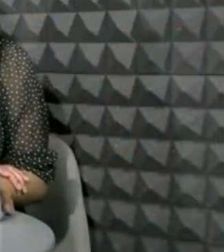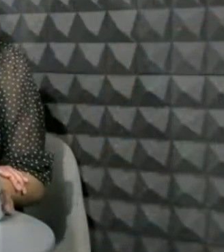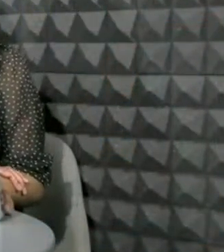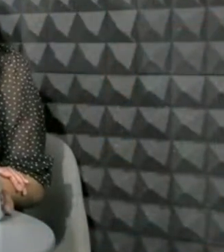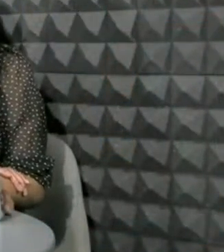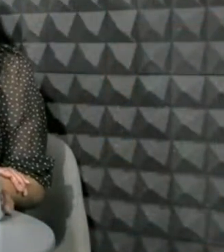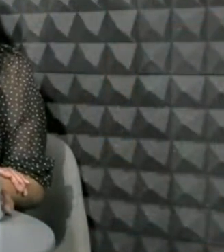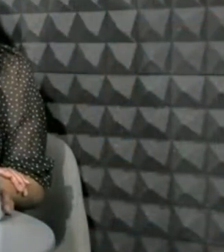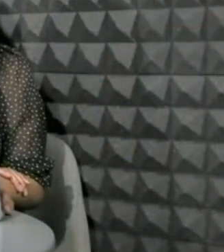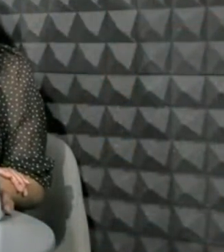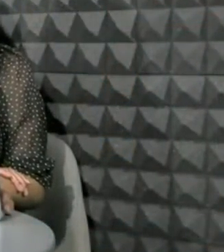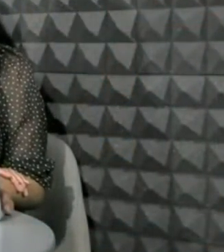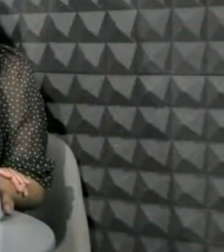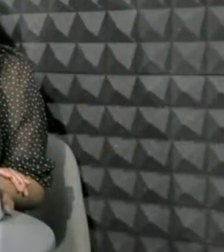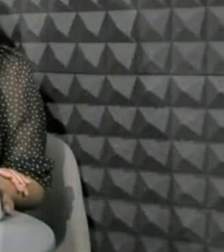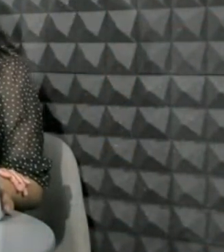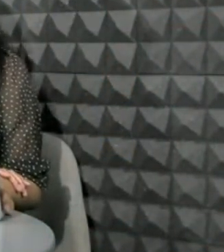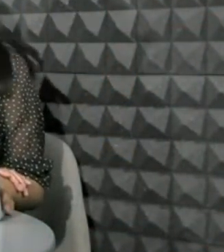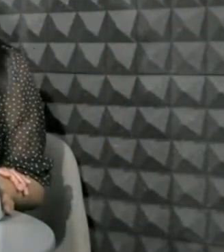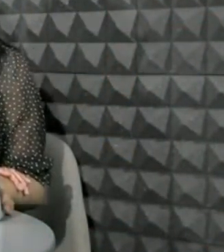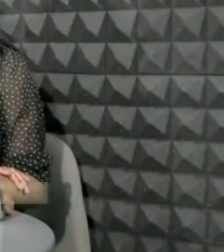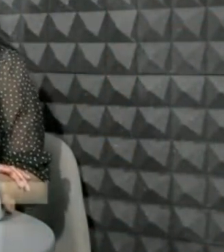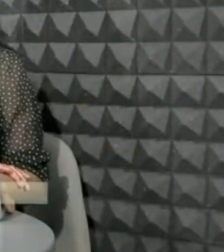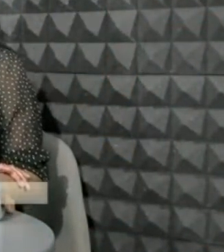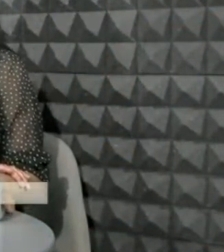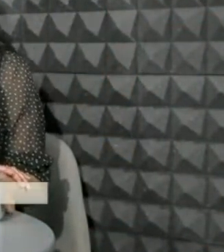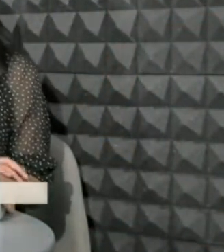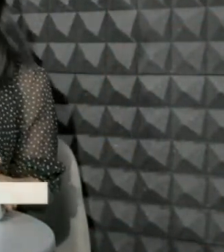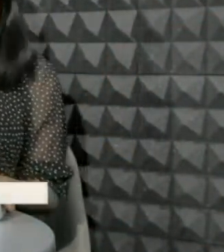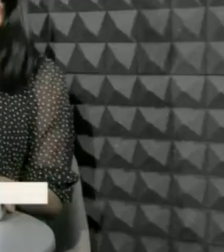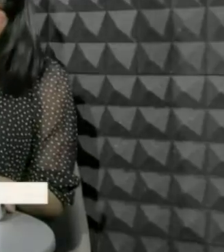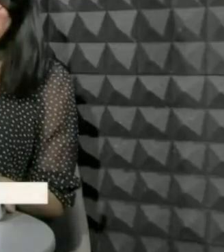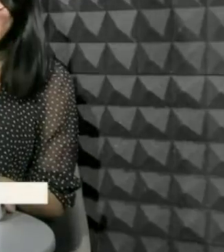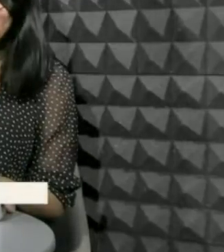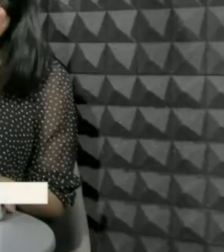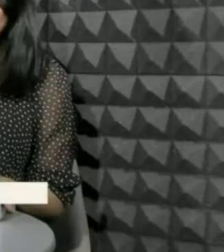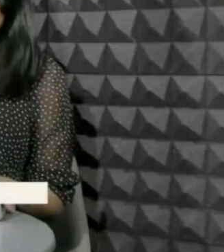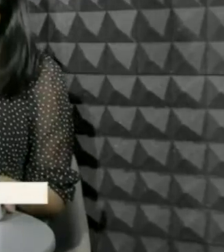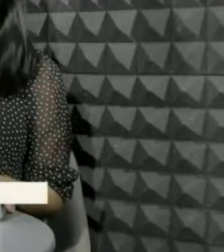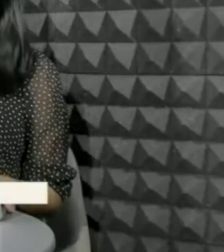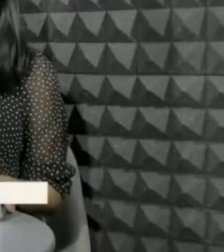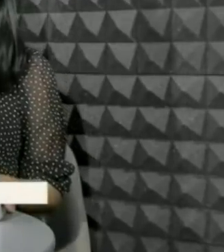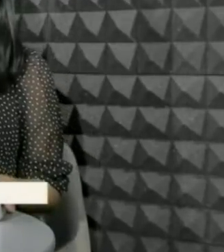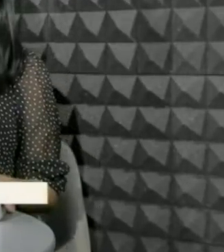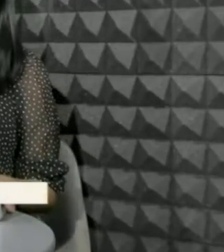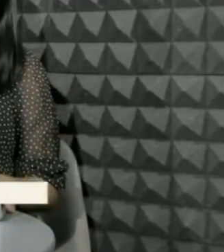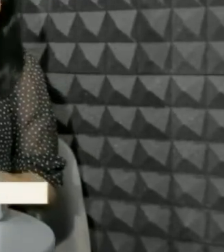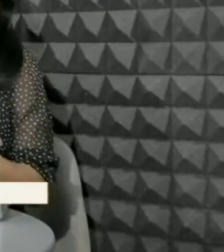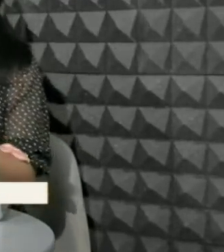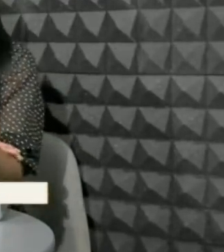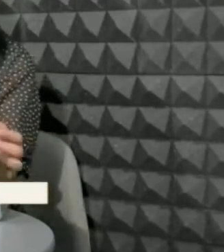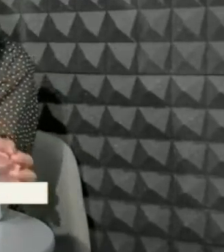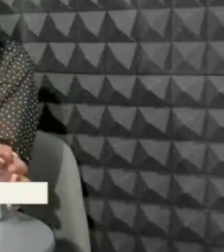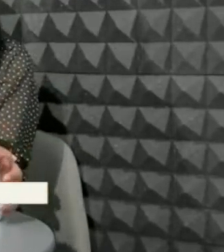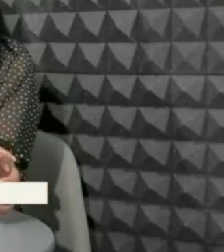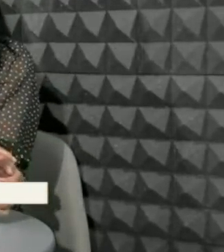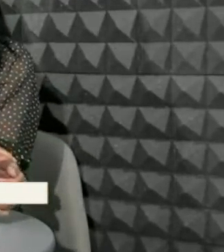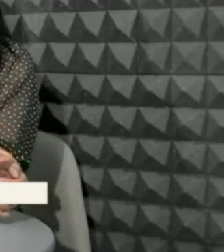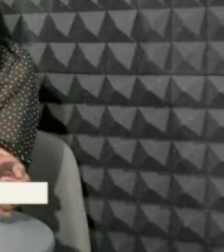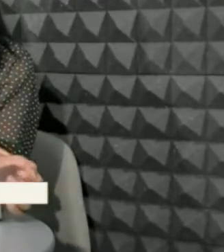Pues ahí está lo que dijo López, bueno. Se puso bueno ahí, nada más le faltó ahí acordarse, ponerle ahí,